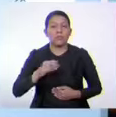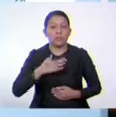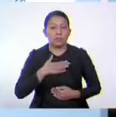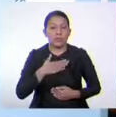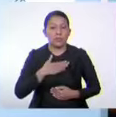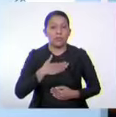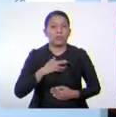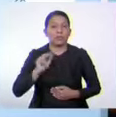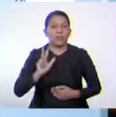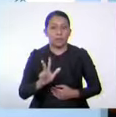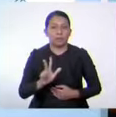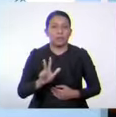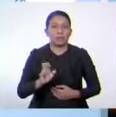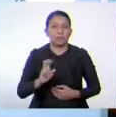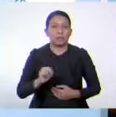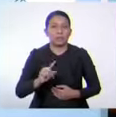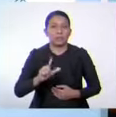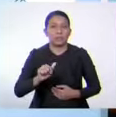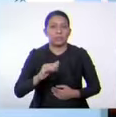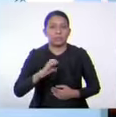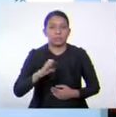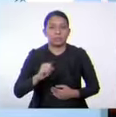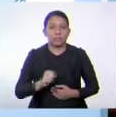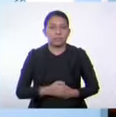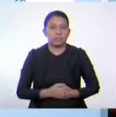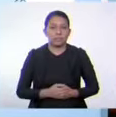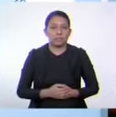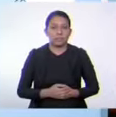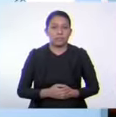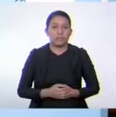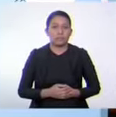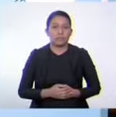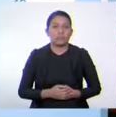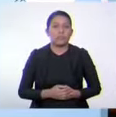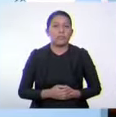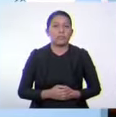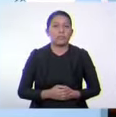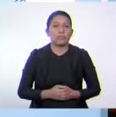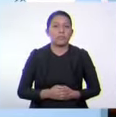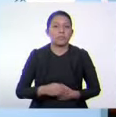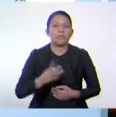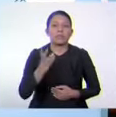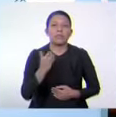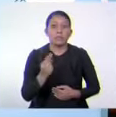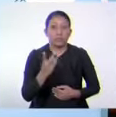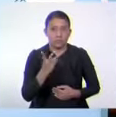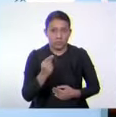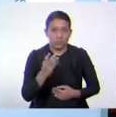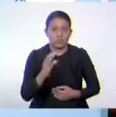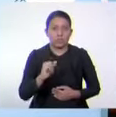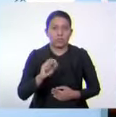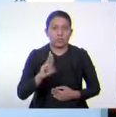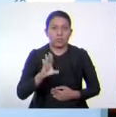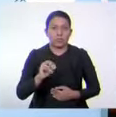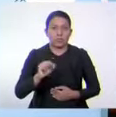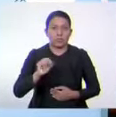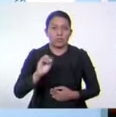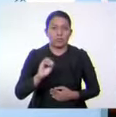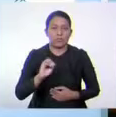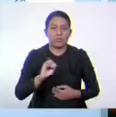enlaces triples. Sigue la misma lógica. Se coloca el prefijo del número de carbonos que tiene la